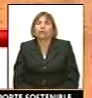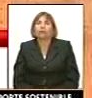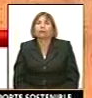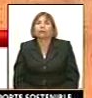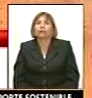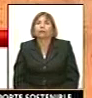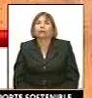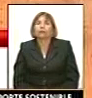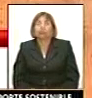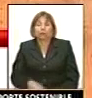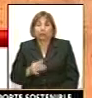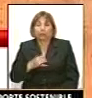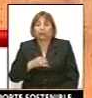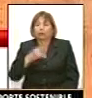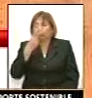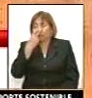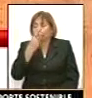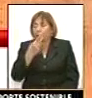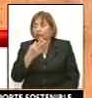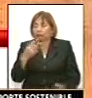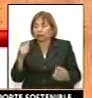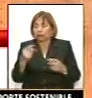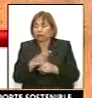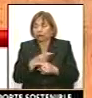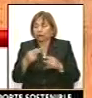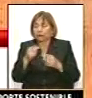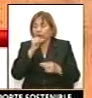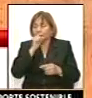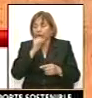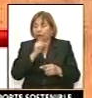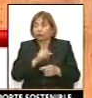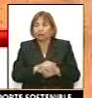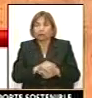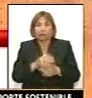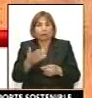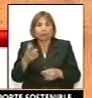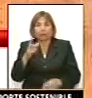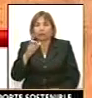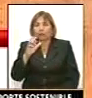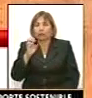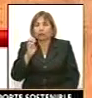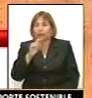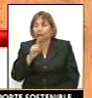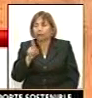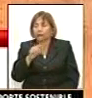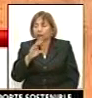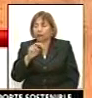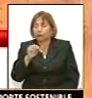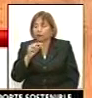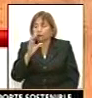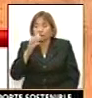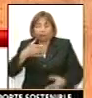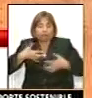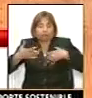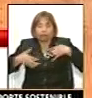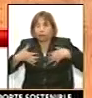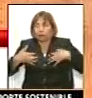Yo le he visto bastante contradictorio en sus declaraciones a Johnny Lescano. Tal vez estaba ofuscado,